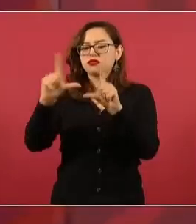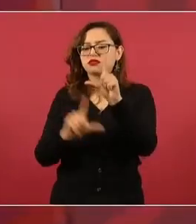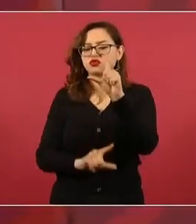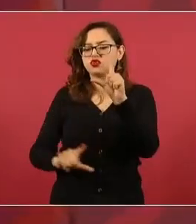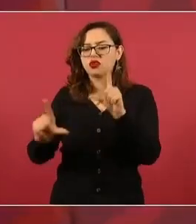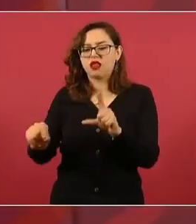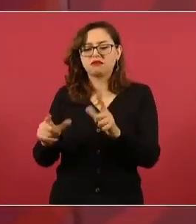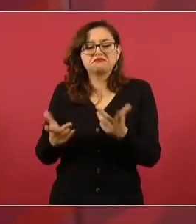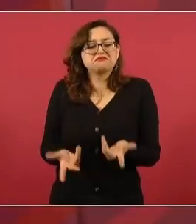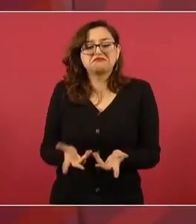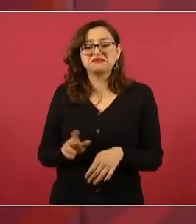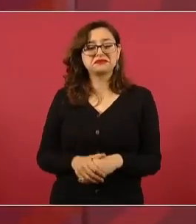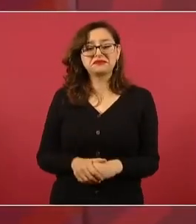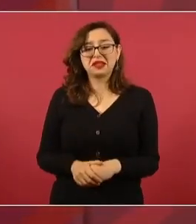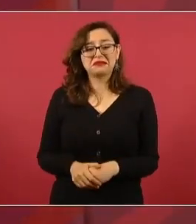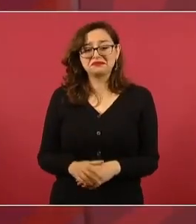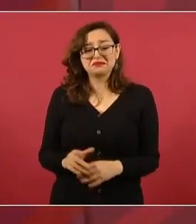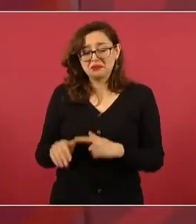la verdad,